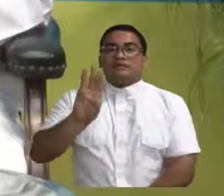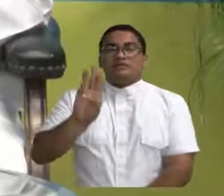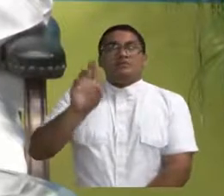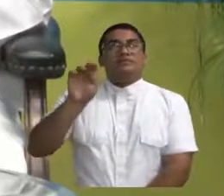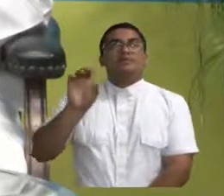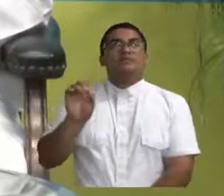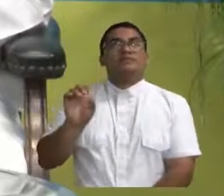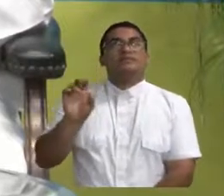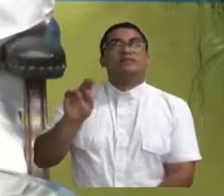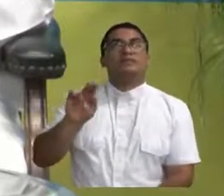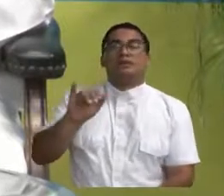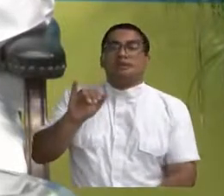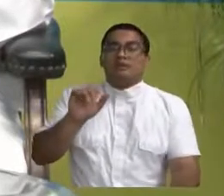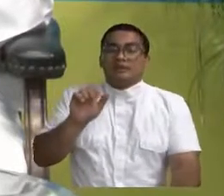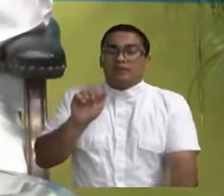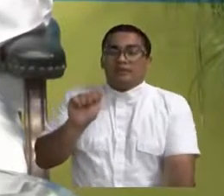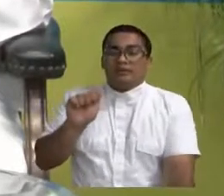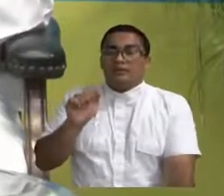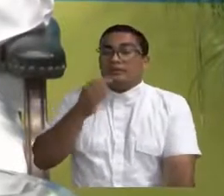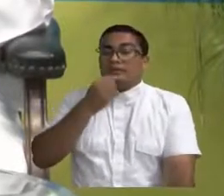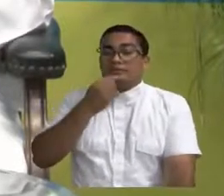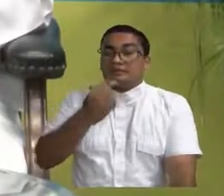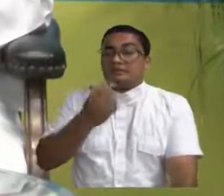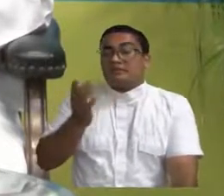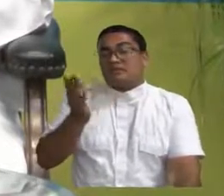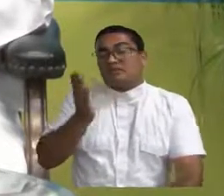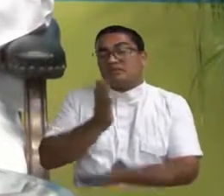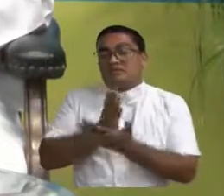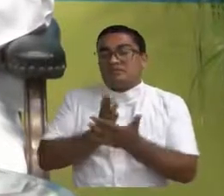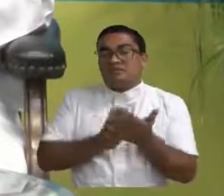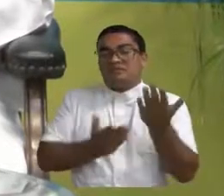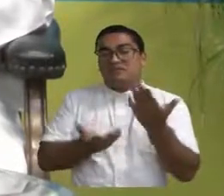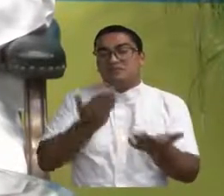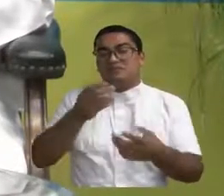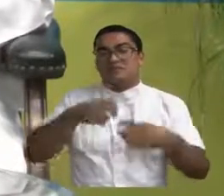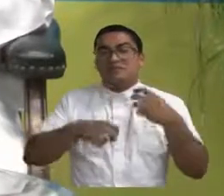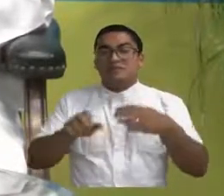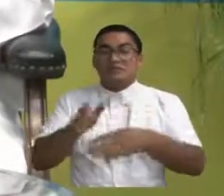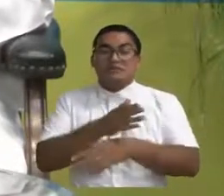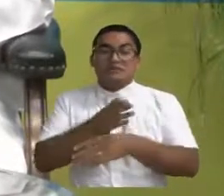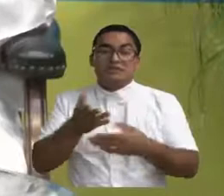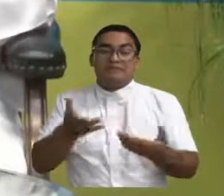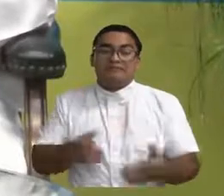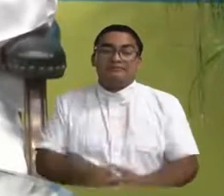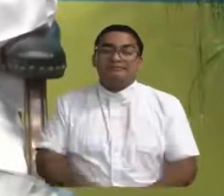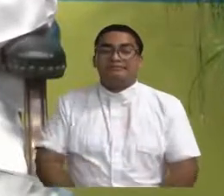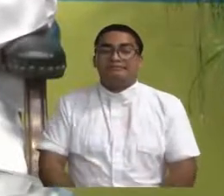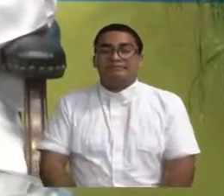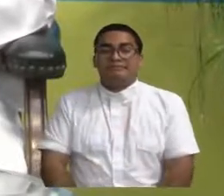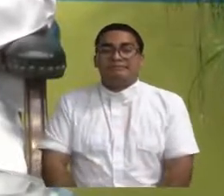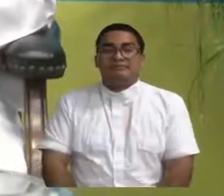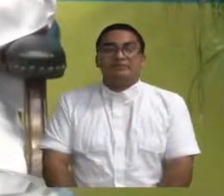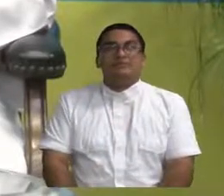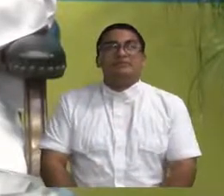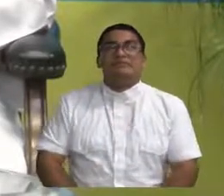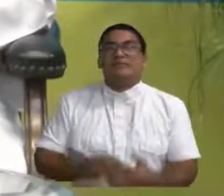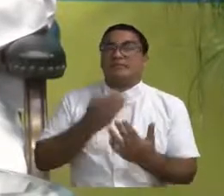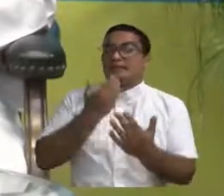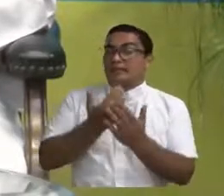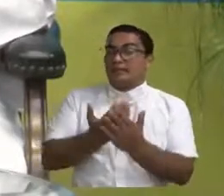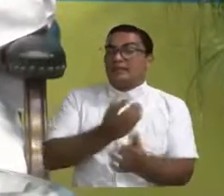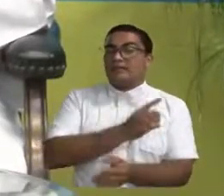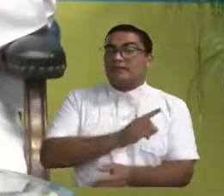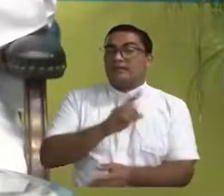los pediatras porque hay neumonías causadas por diferentes agentes que unas son más agresivas que otras. Gracias a Dios,